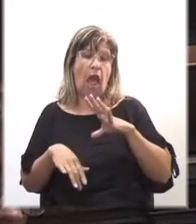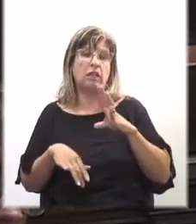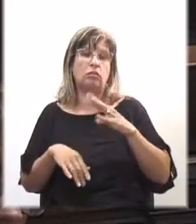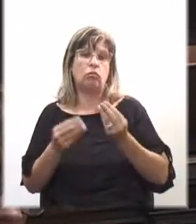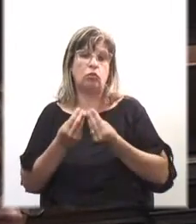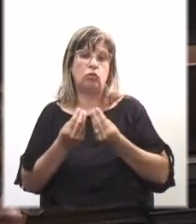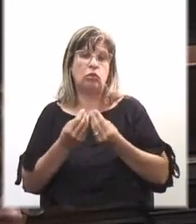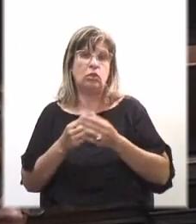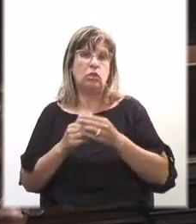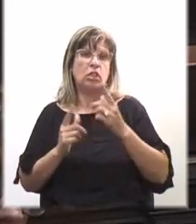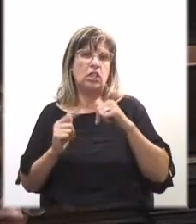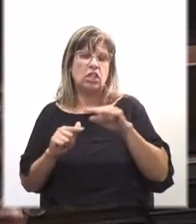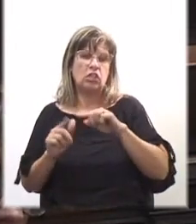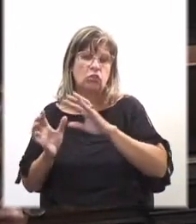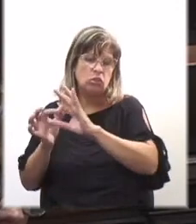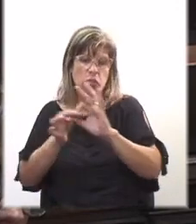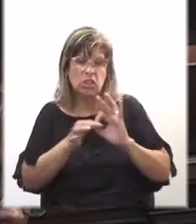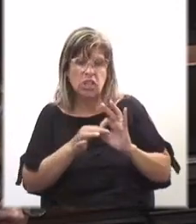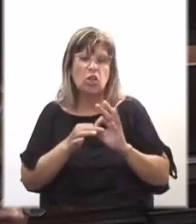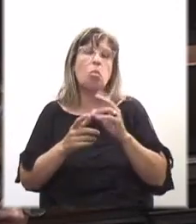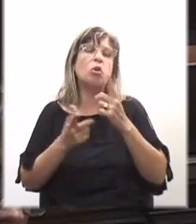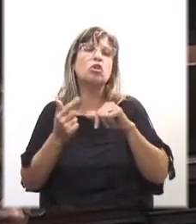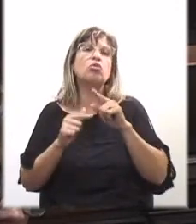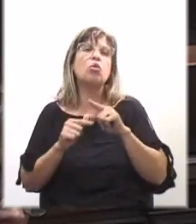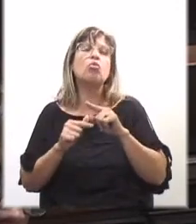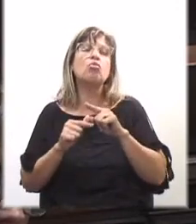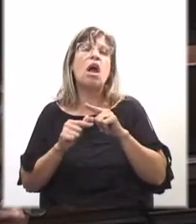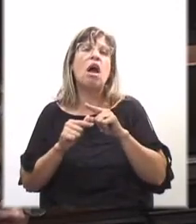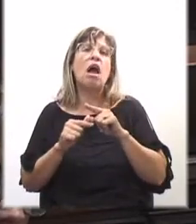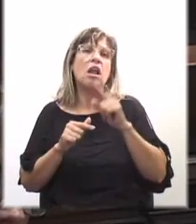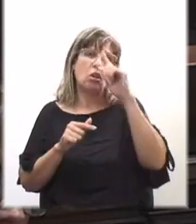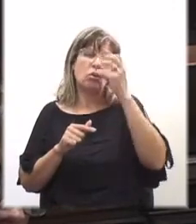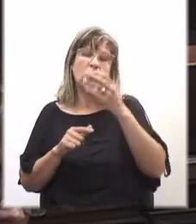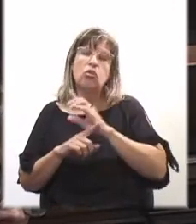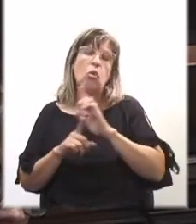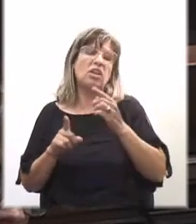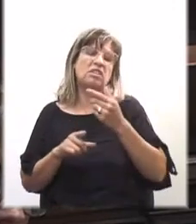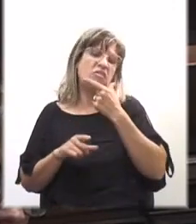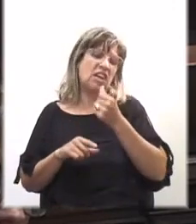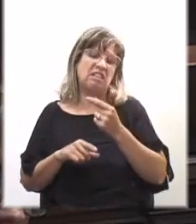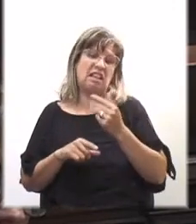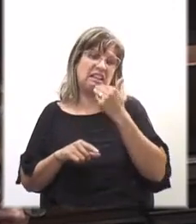unidos porque ellos son una nación, que es un concepto no fácil de entender,